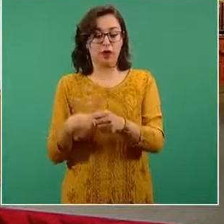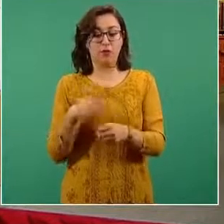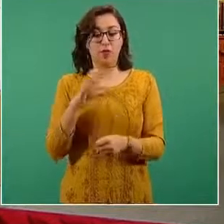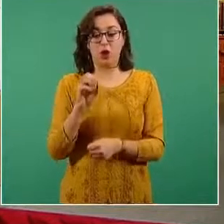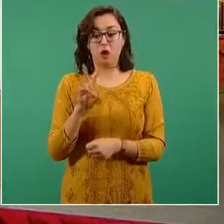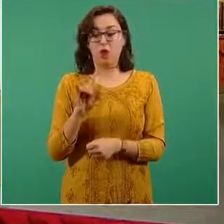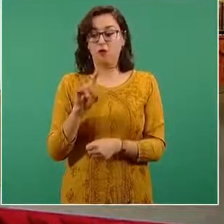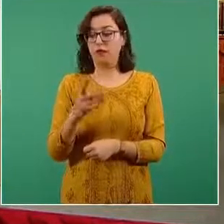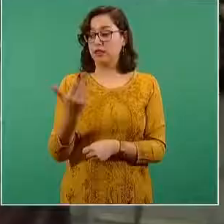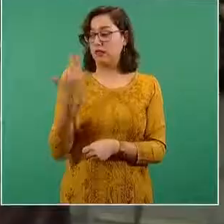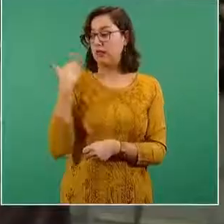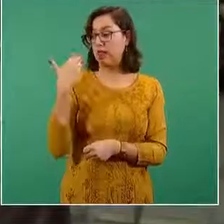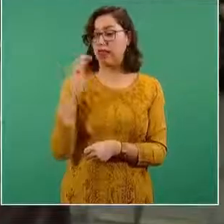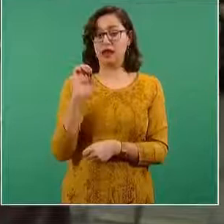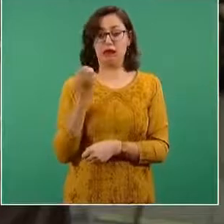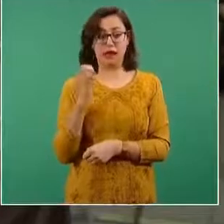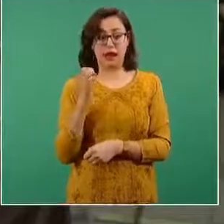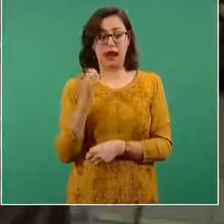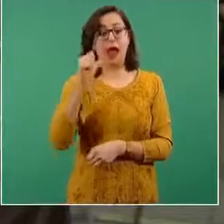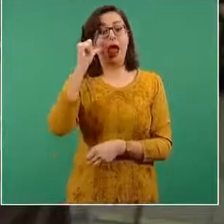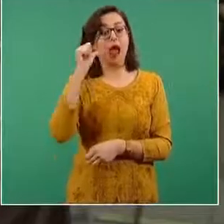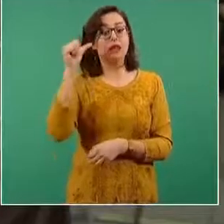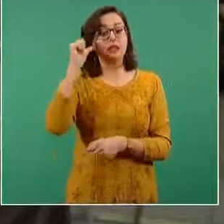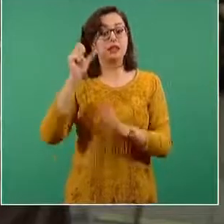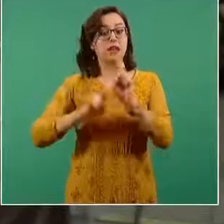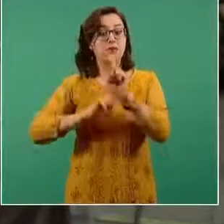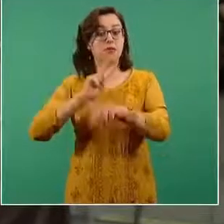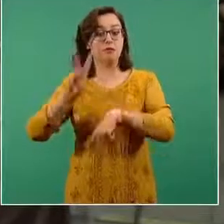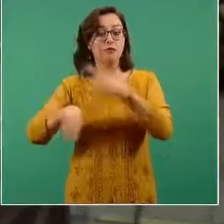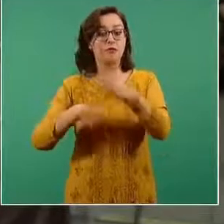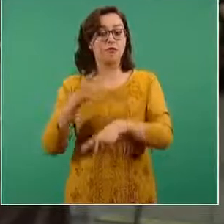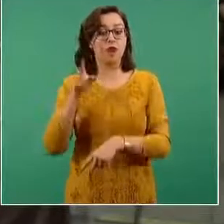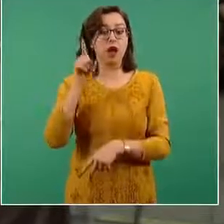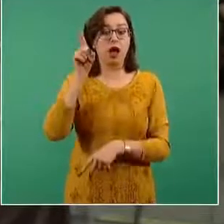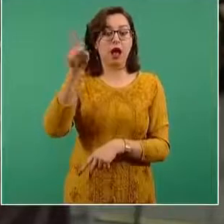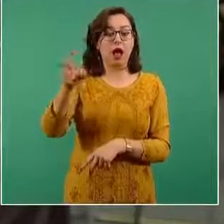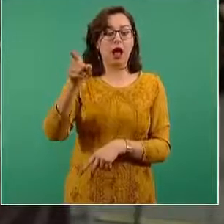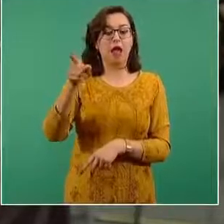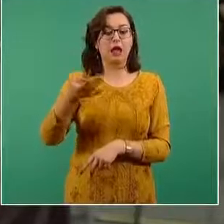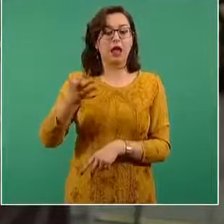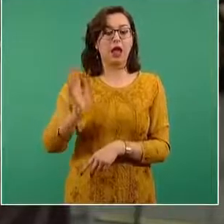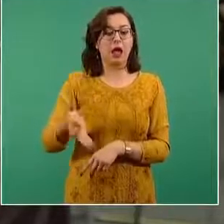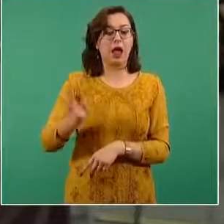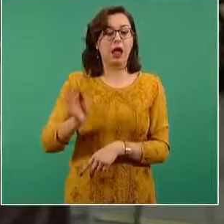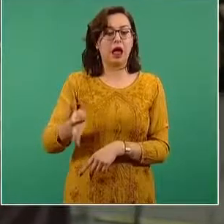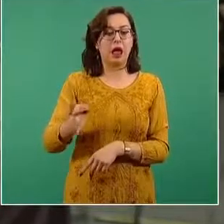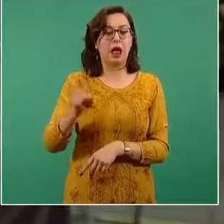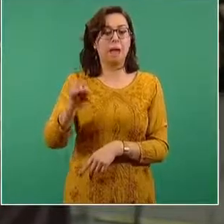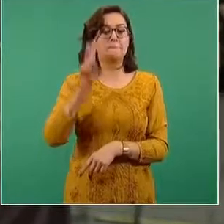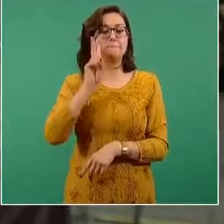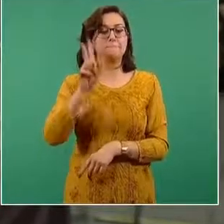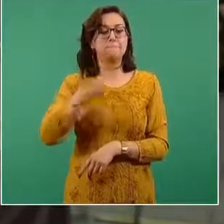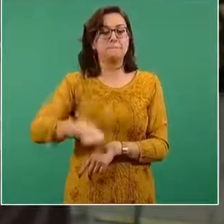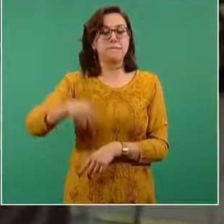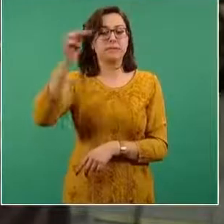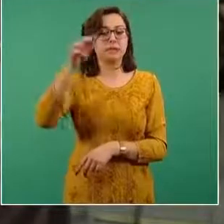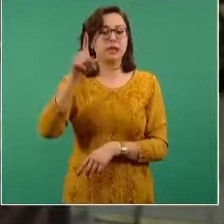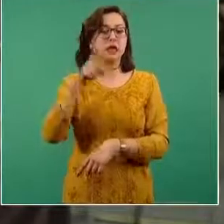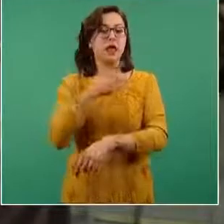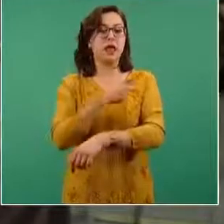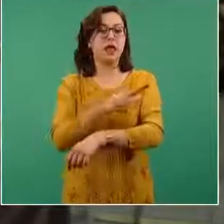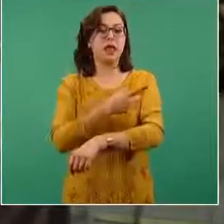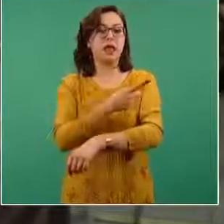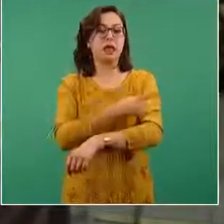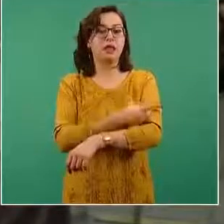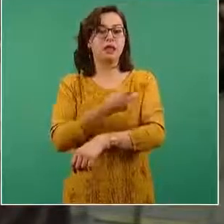en enero acudió el día de ayer al Monte de Piedad Vista Norte en la delegación Gustavo Amadero,